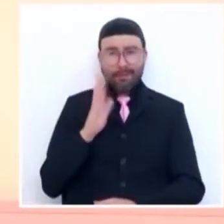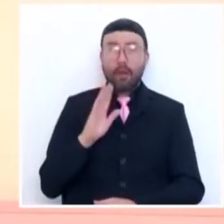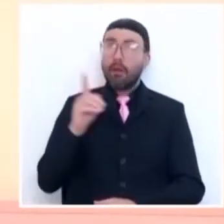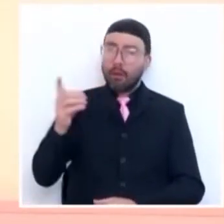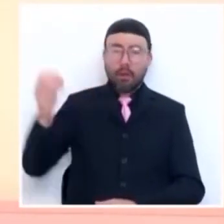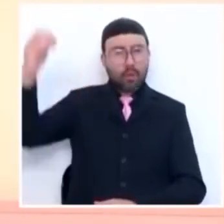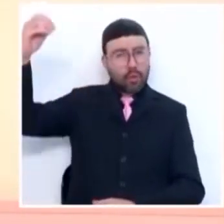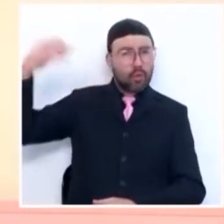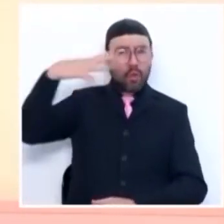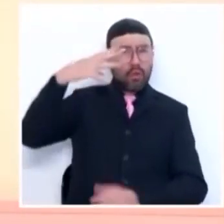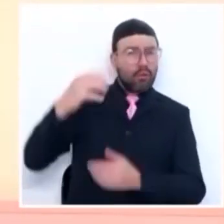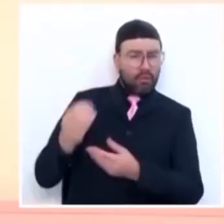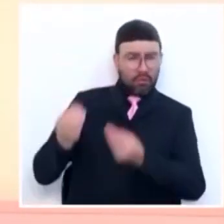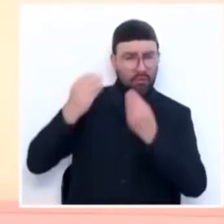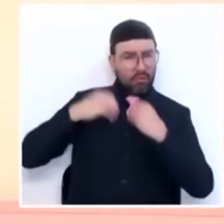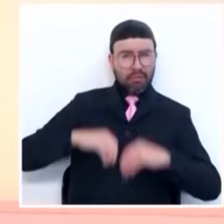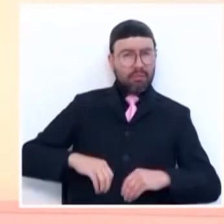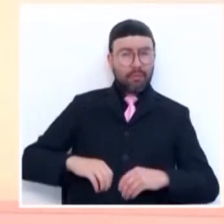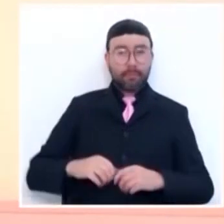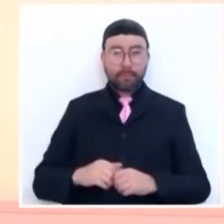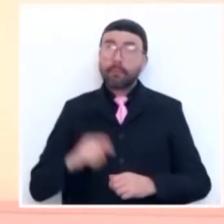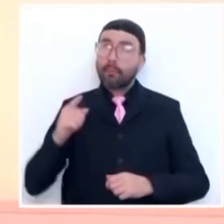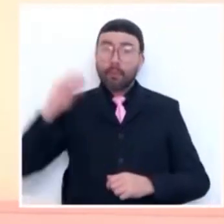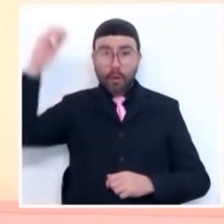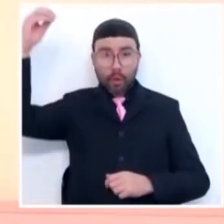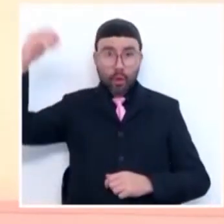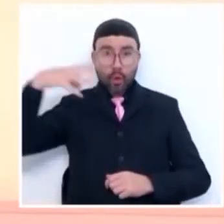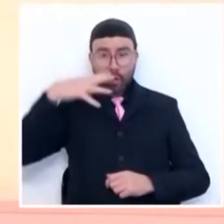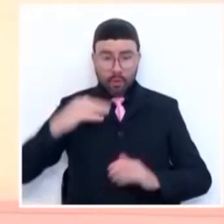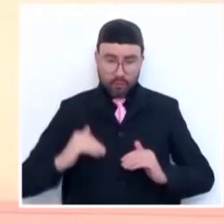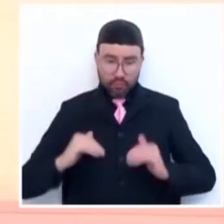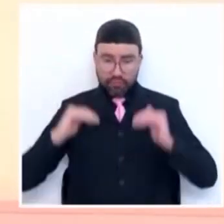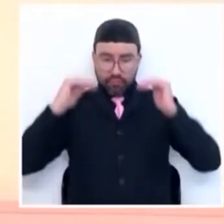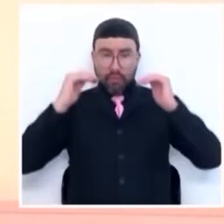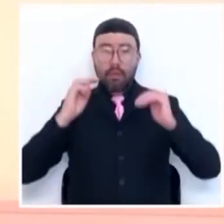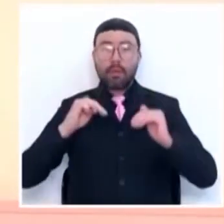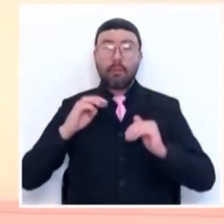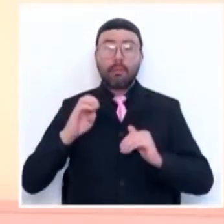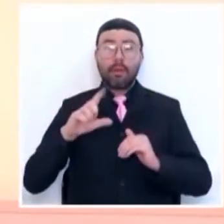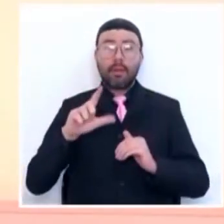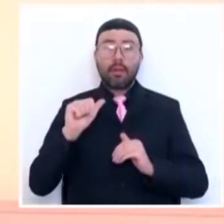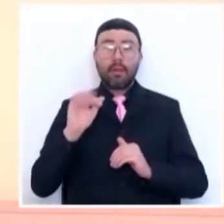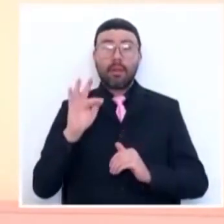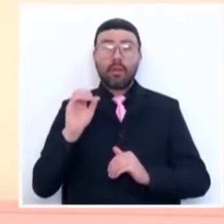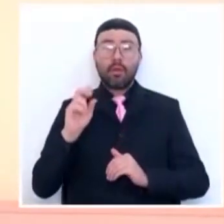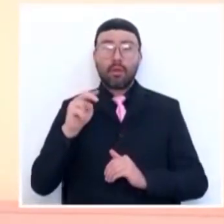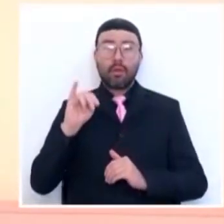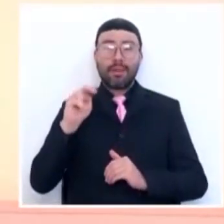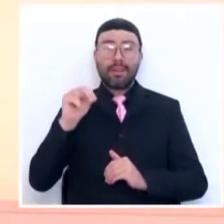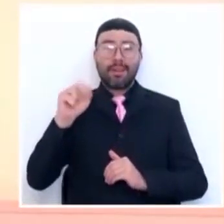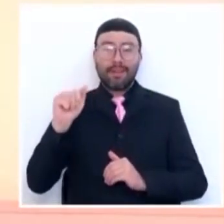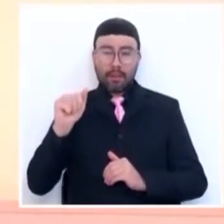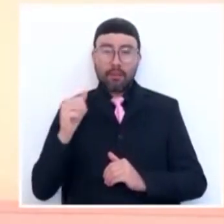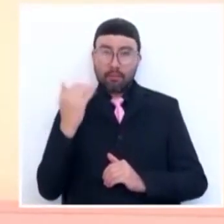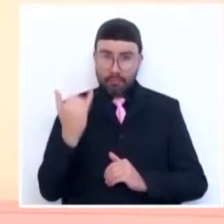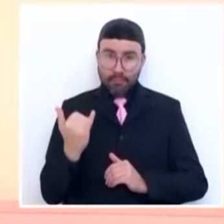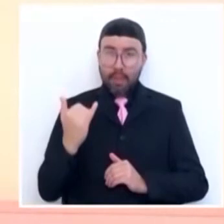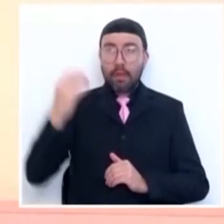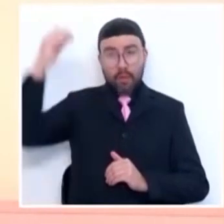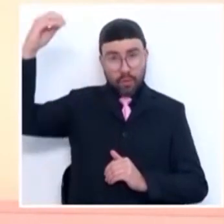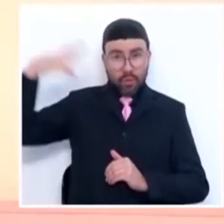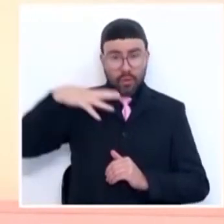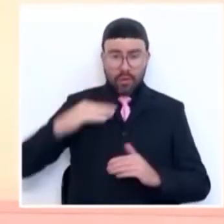ejemplo, la luz incrementa la producción de melatonina, no melanina, que es el pigmento de la piel, sino